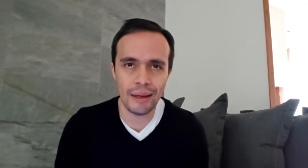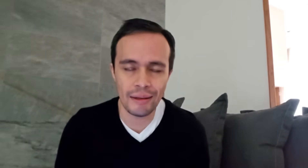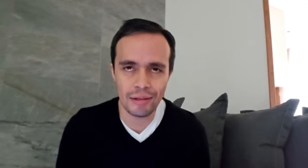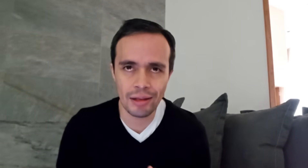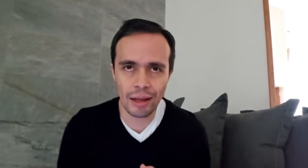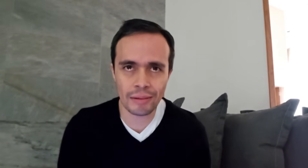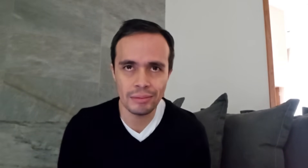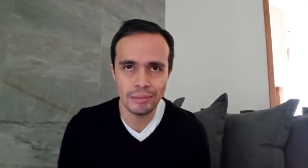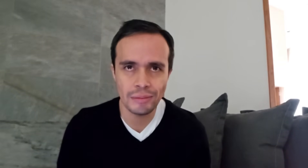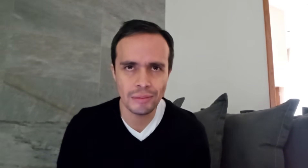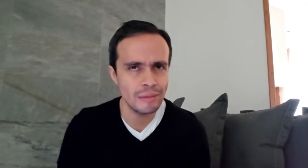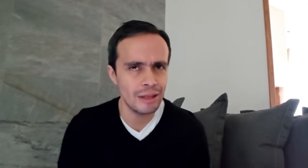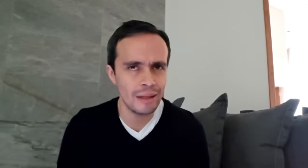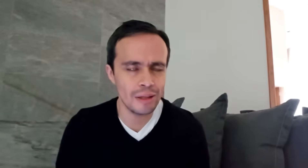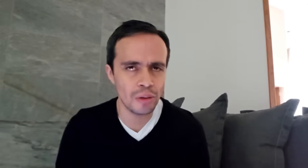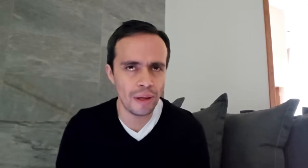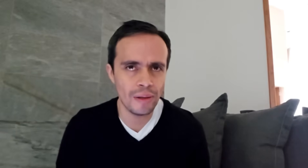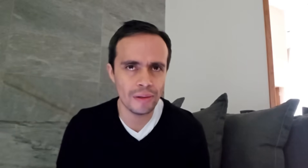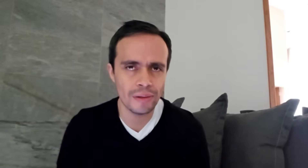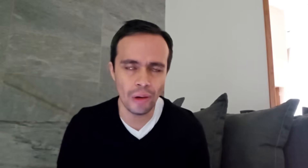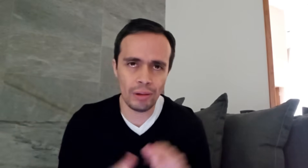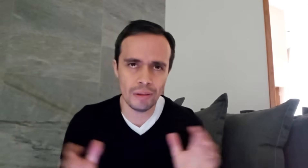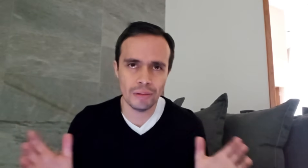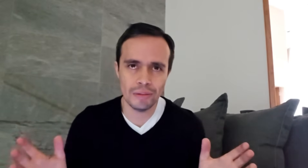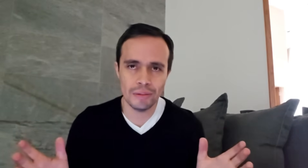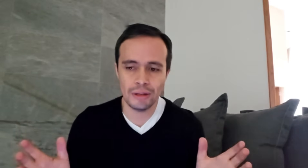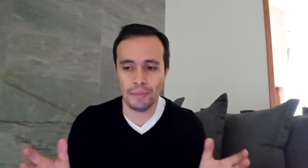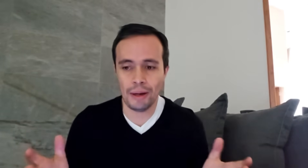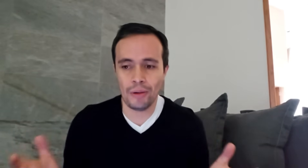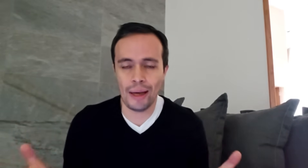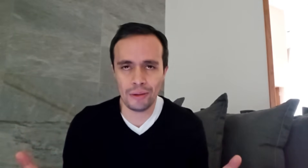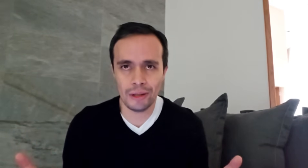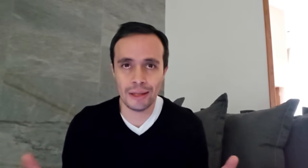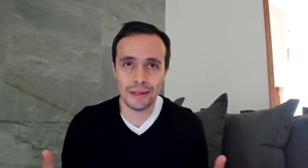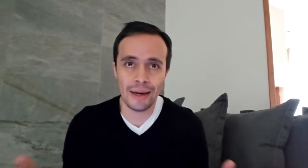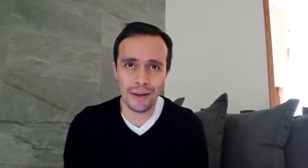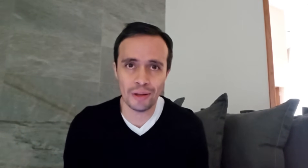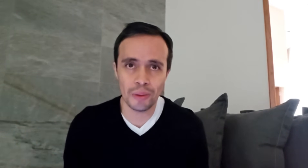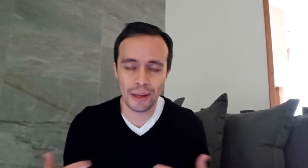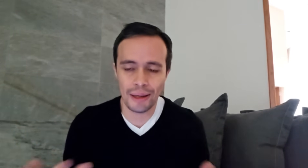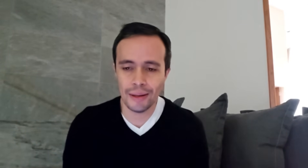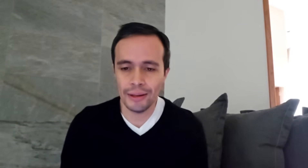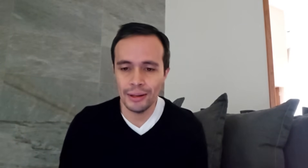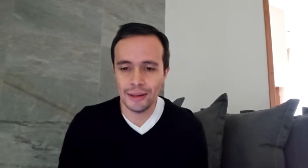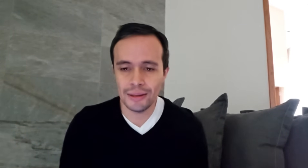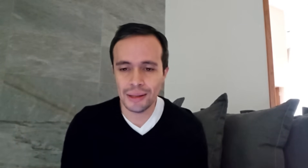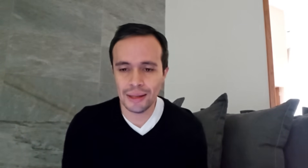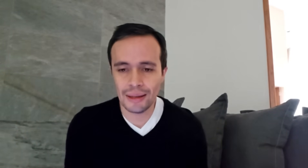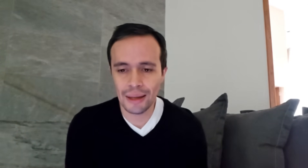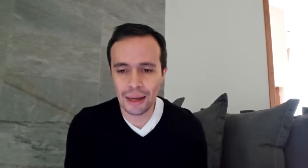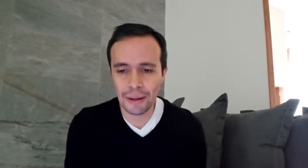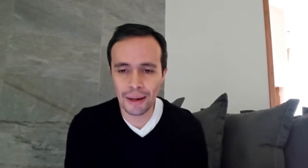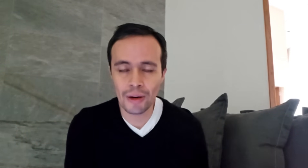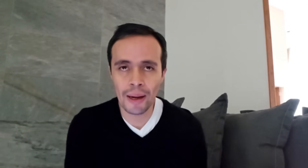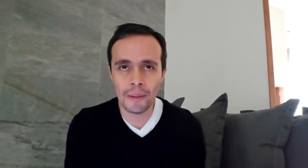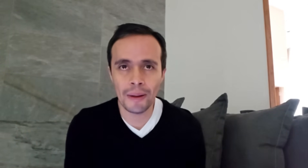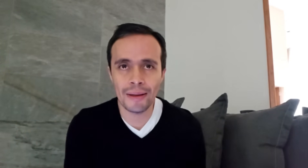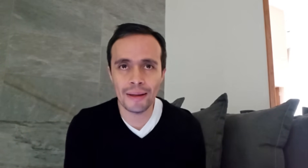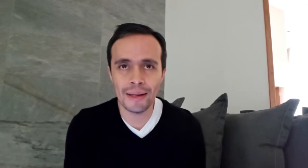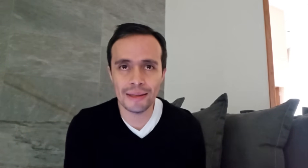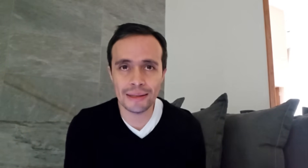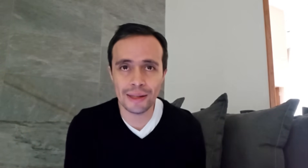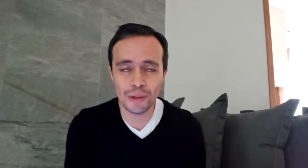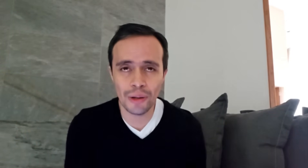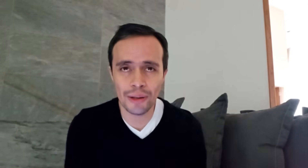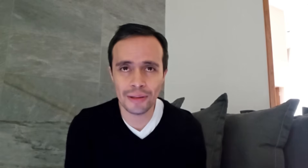IMSS, el ISSSTE, ¿están destruidos? No, están mejorados, están saneados porque se dedicaban a robar a